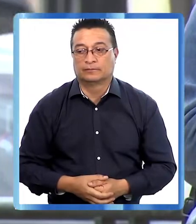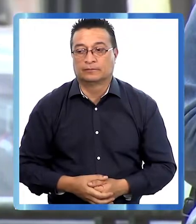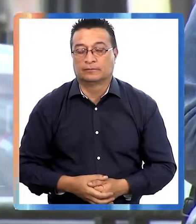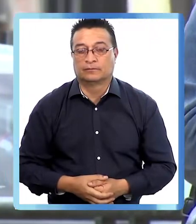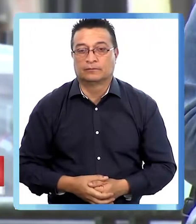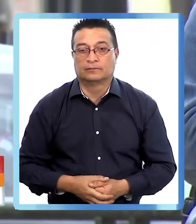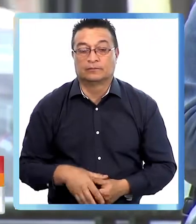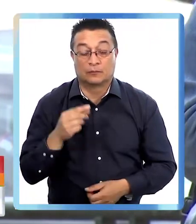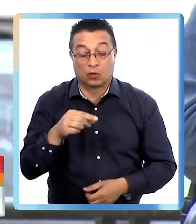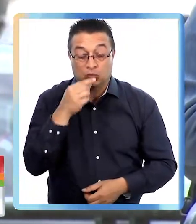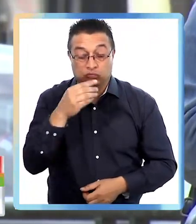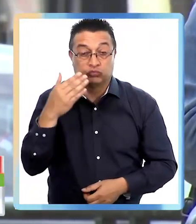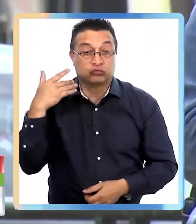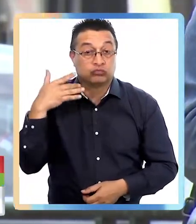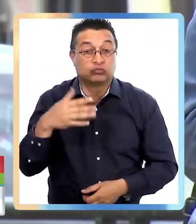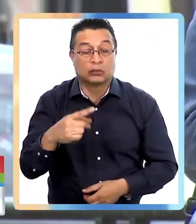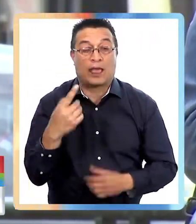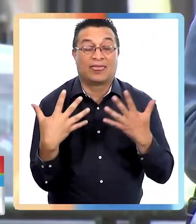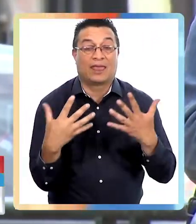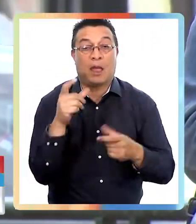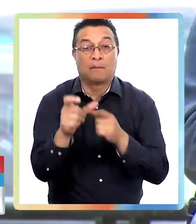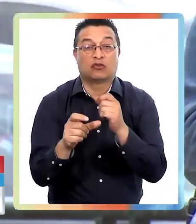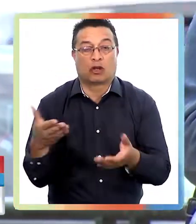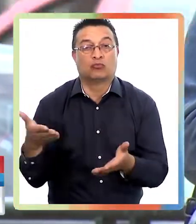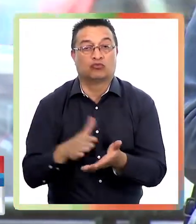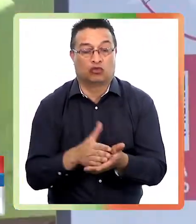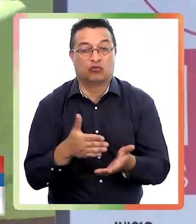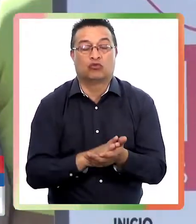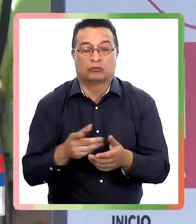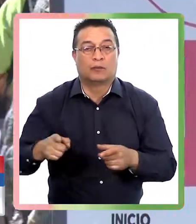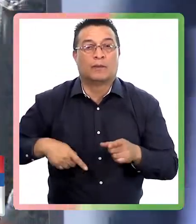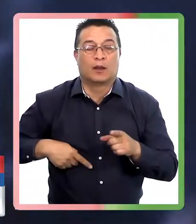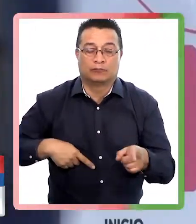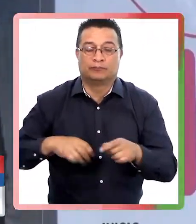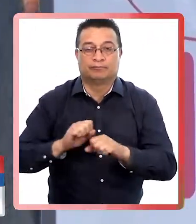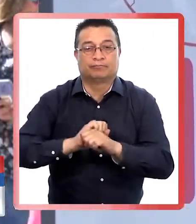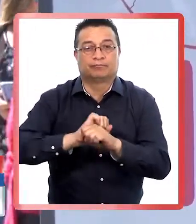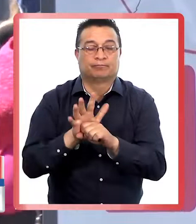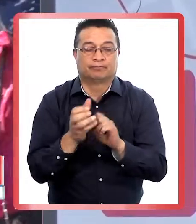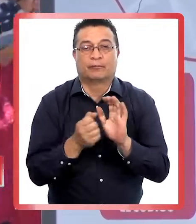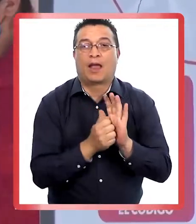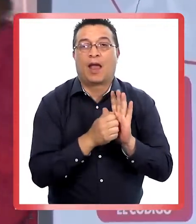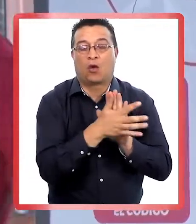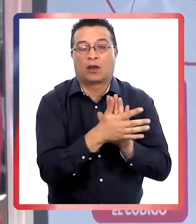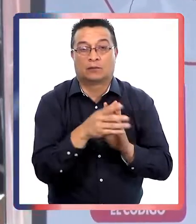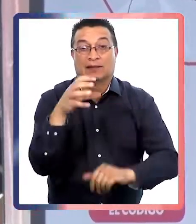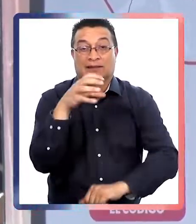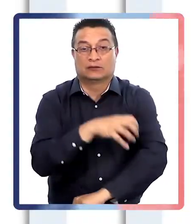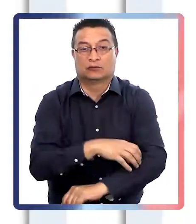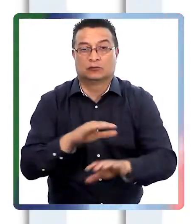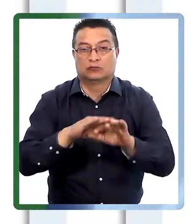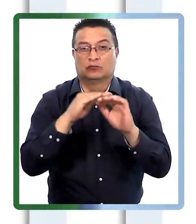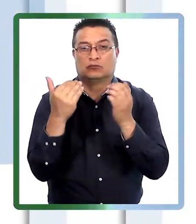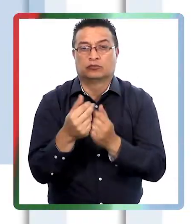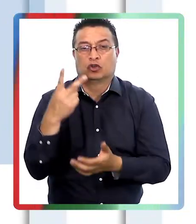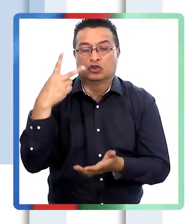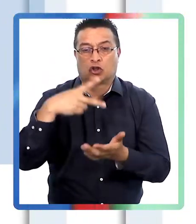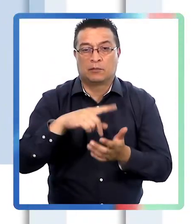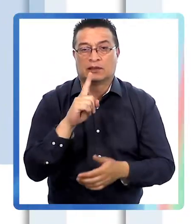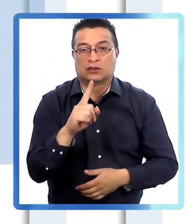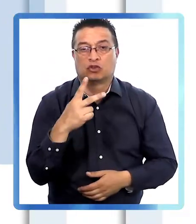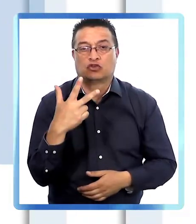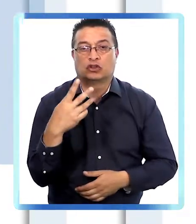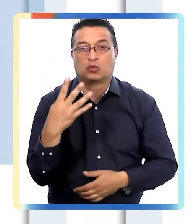En las últimas horas, 10 personas perdieron la vida producto del coronavirus en la Araucanía. La región totaliza